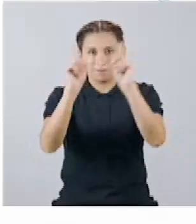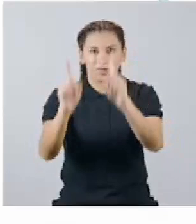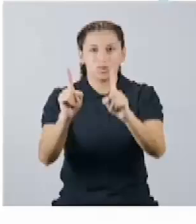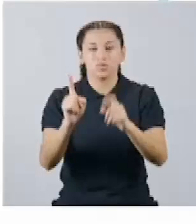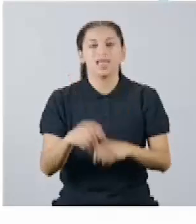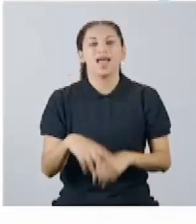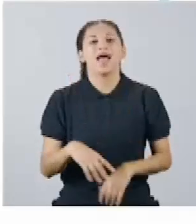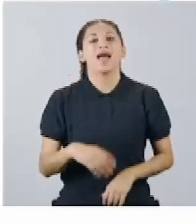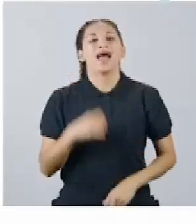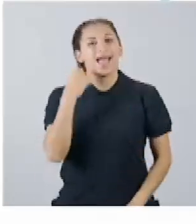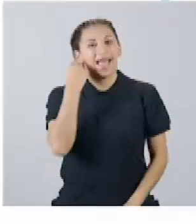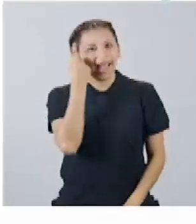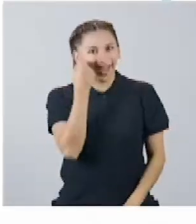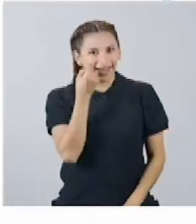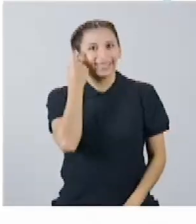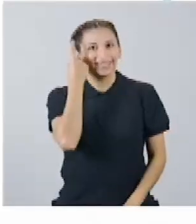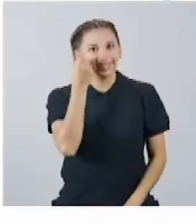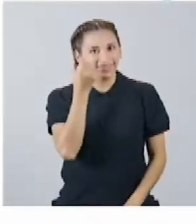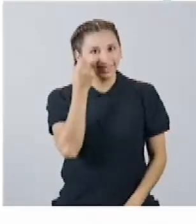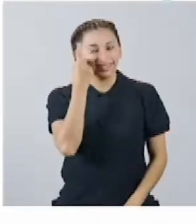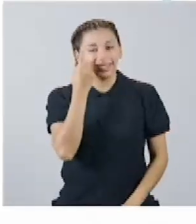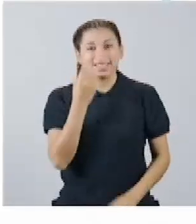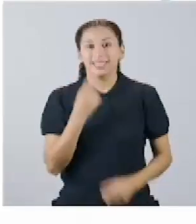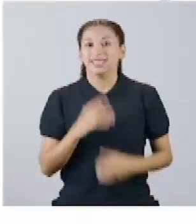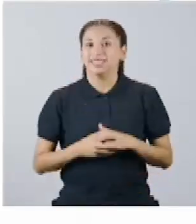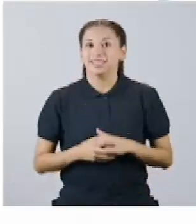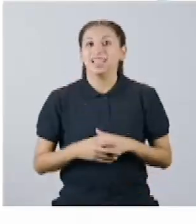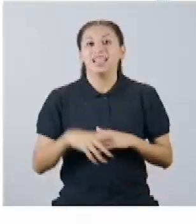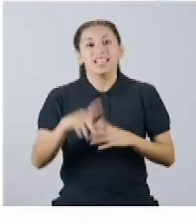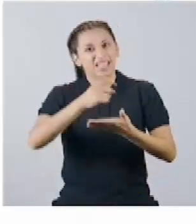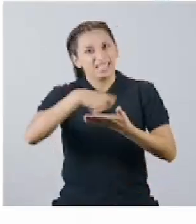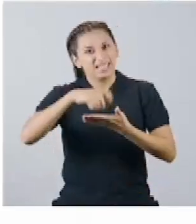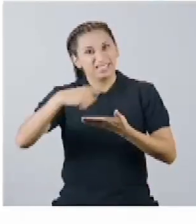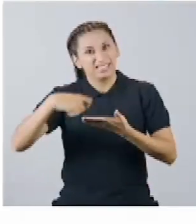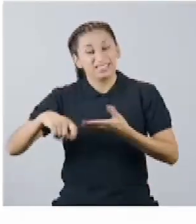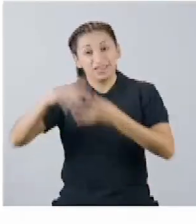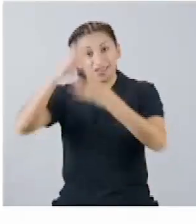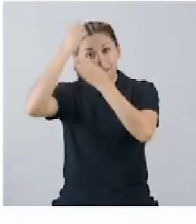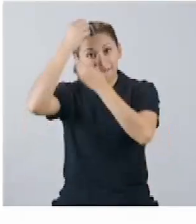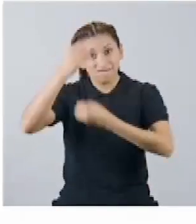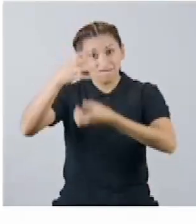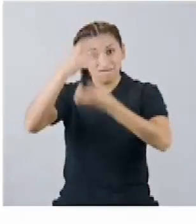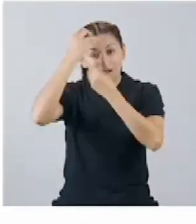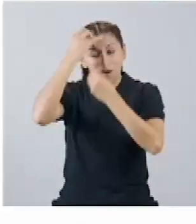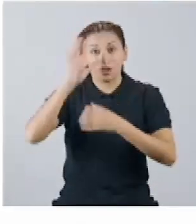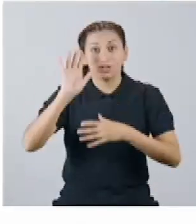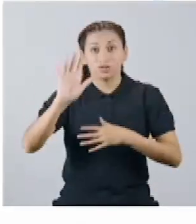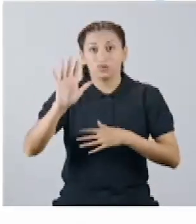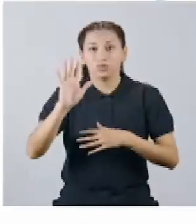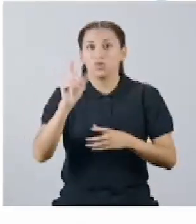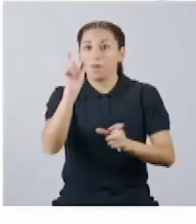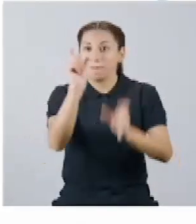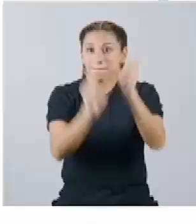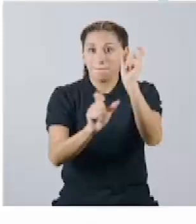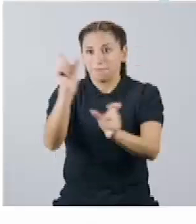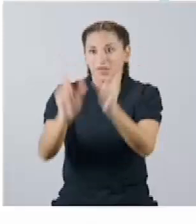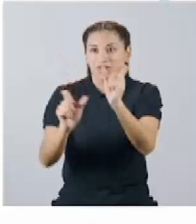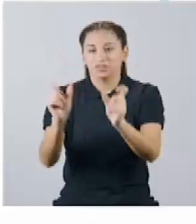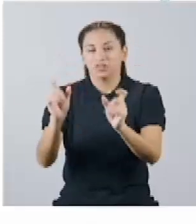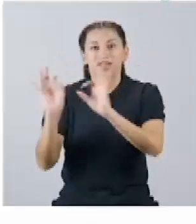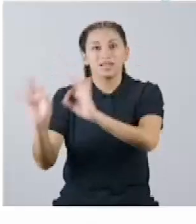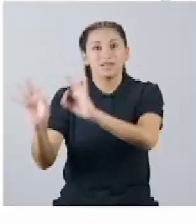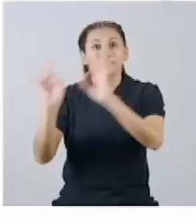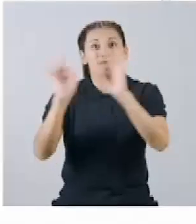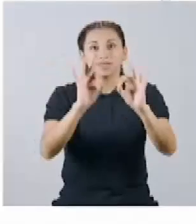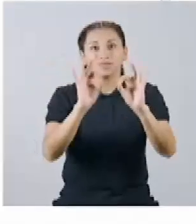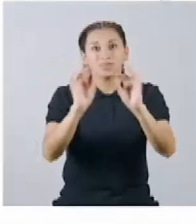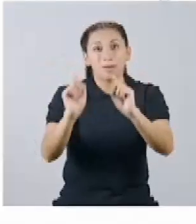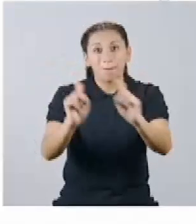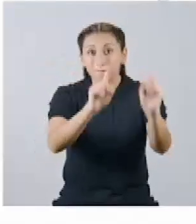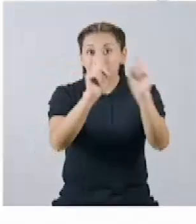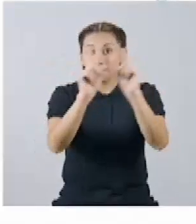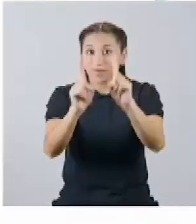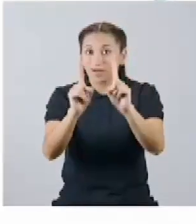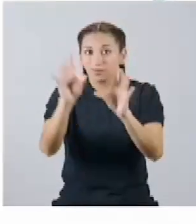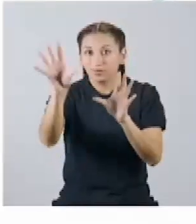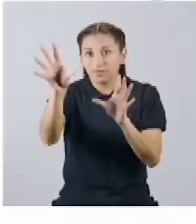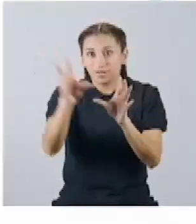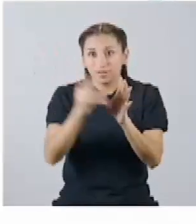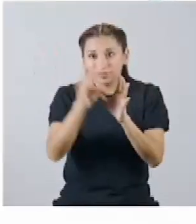ya veo. Se escribe información de los usuarios relacionada con las preguntas en